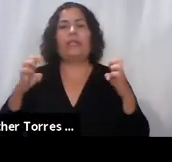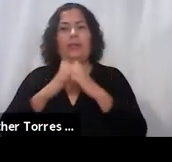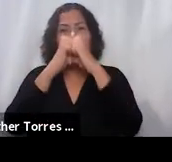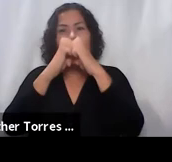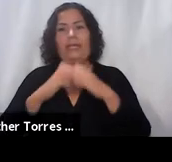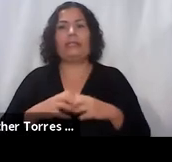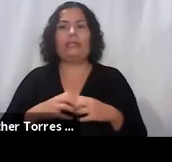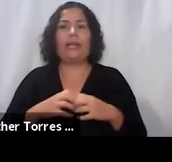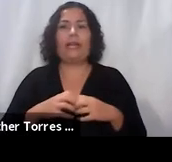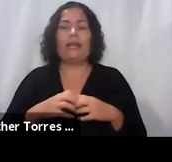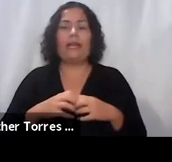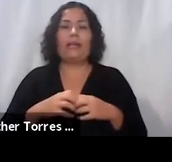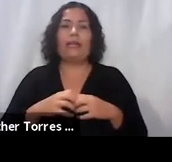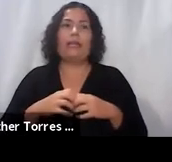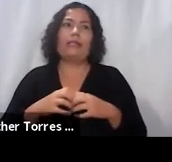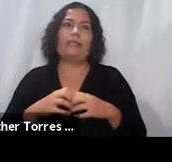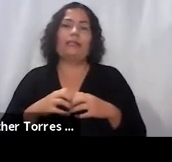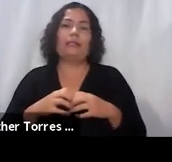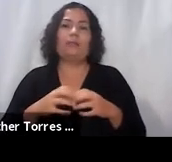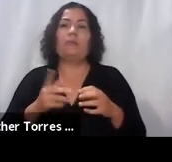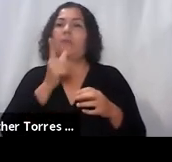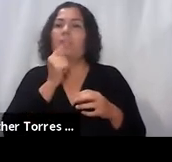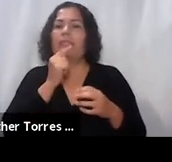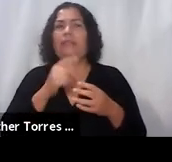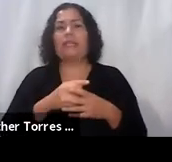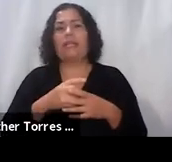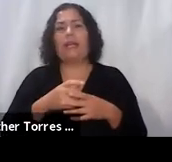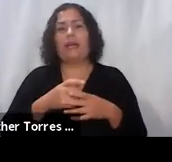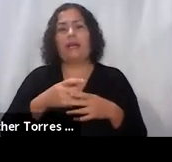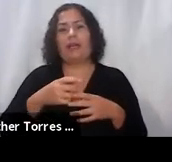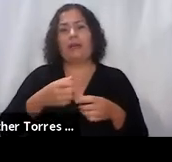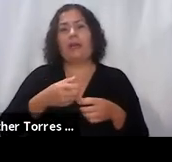no, cualquier vehículo de emergencia. La siguiente.